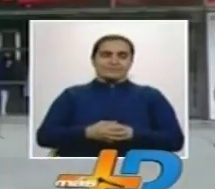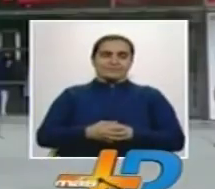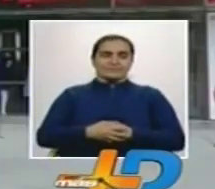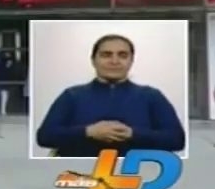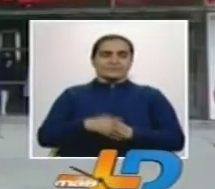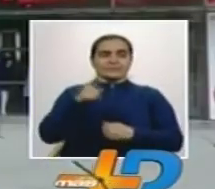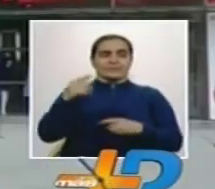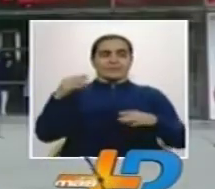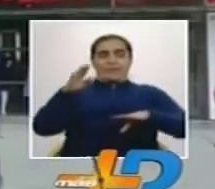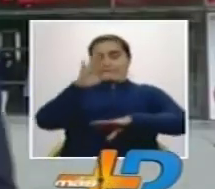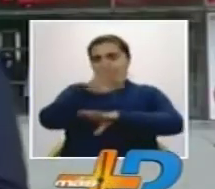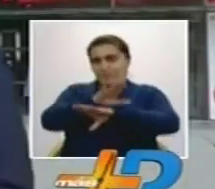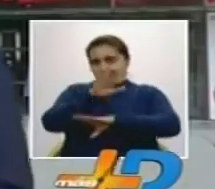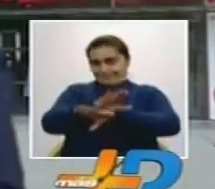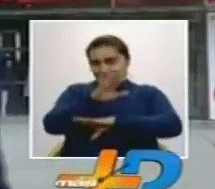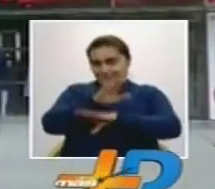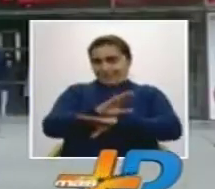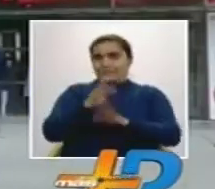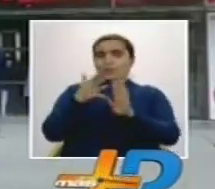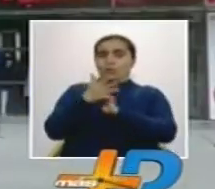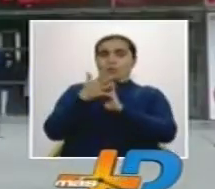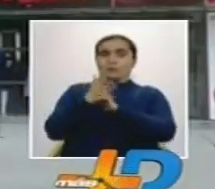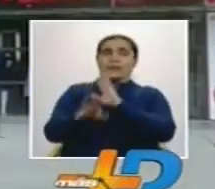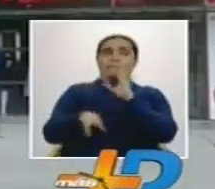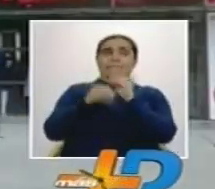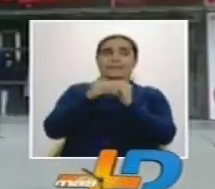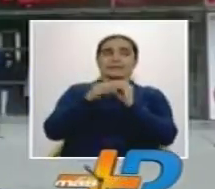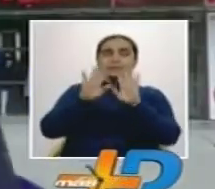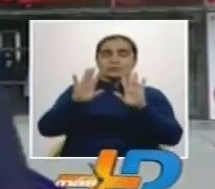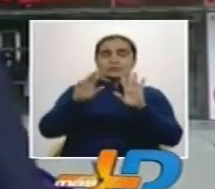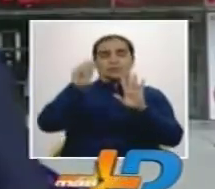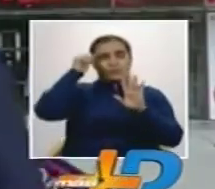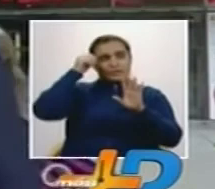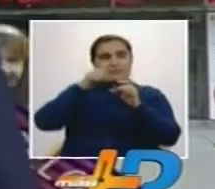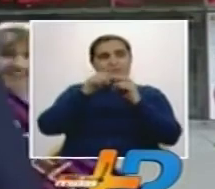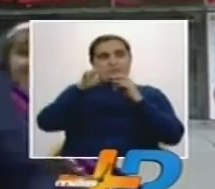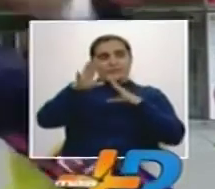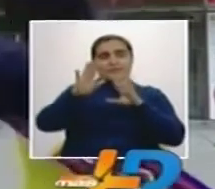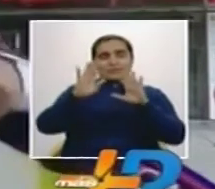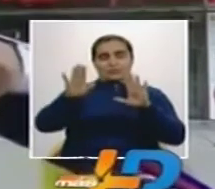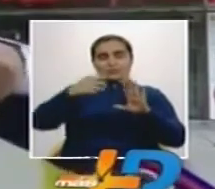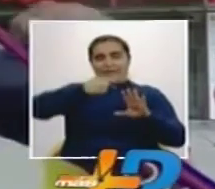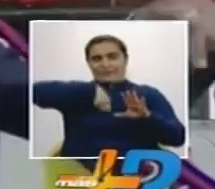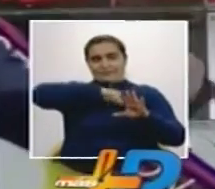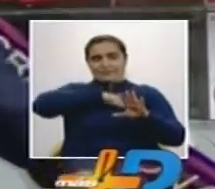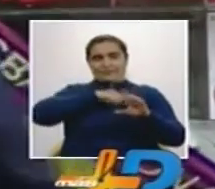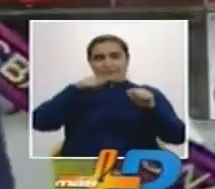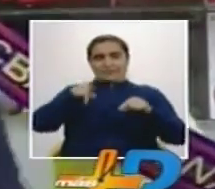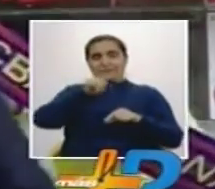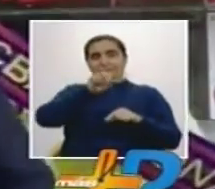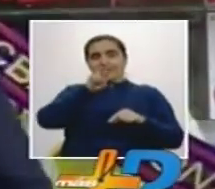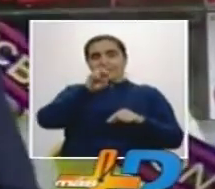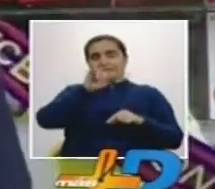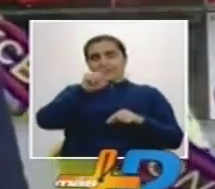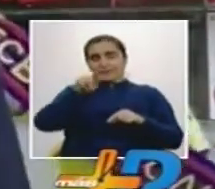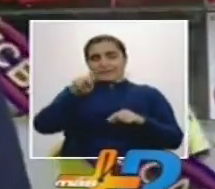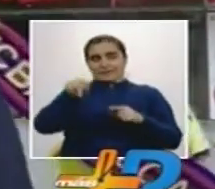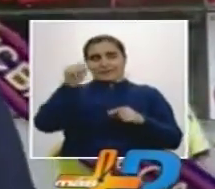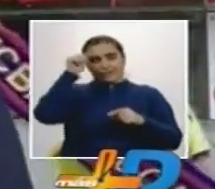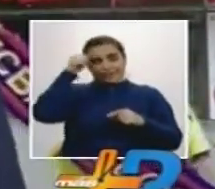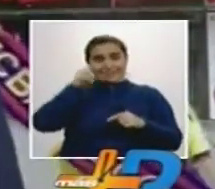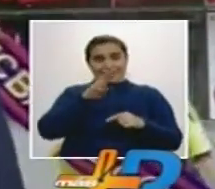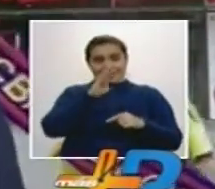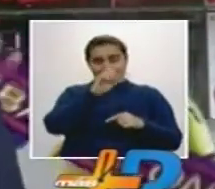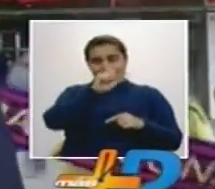la emisión de la tarde-noche, detalles de lo que ha sido el desarrollo de este compromiso de la fecha 31 del fútbol español aquí en Sevilla, entre el conjunto donde está el colombiano Carlos